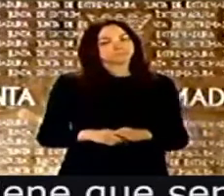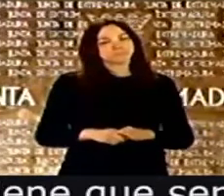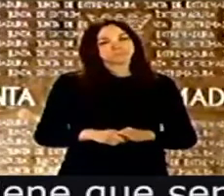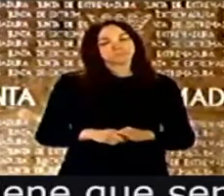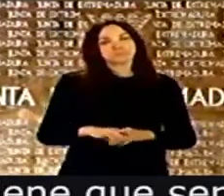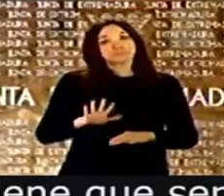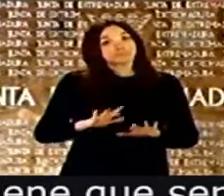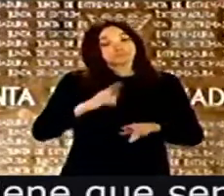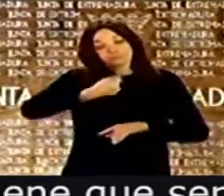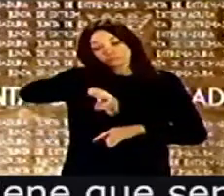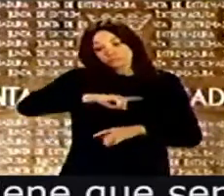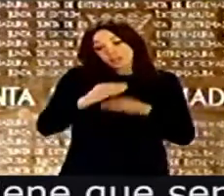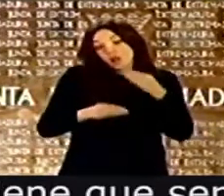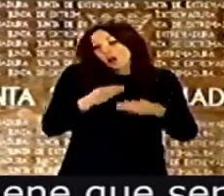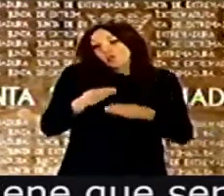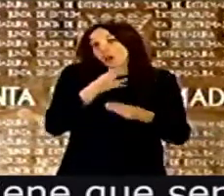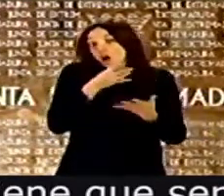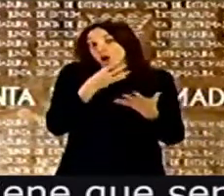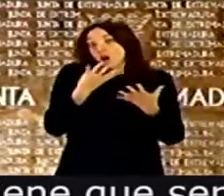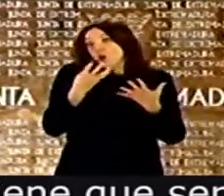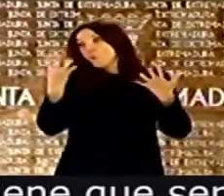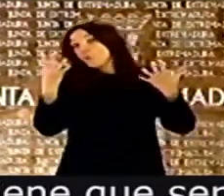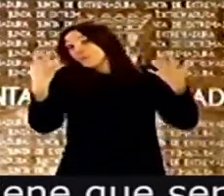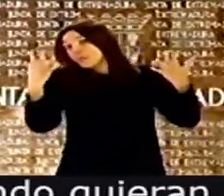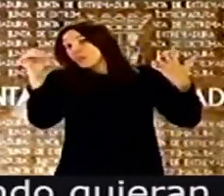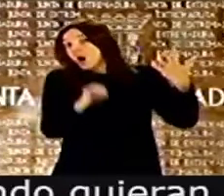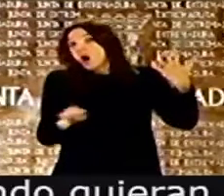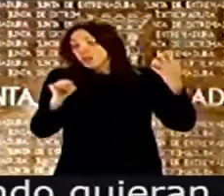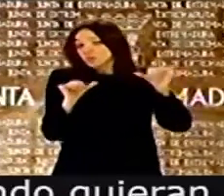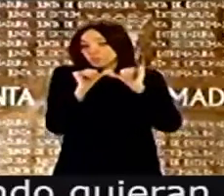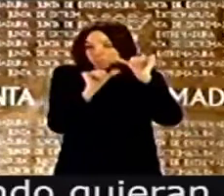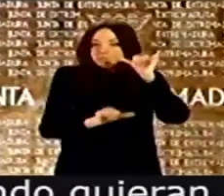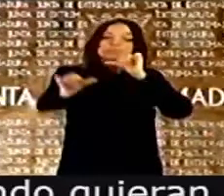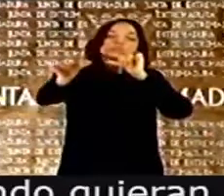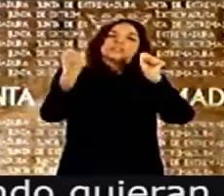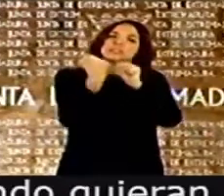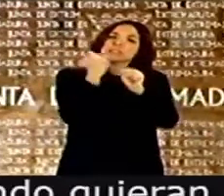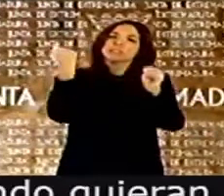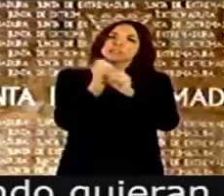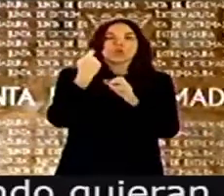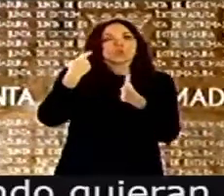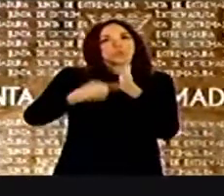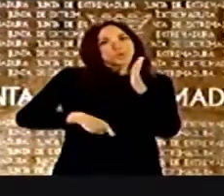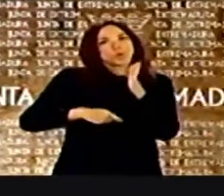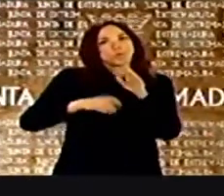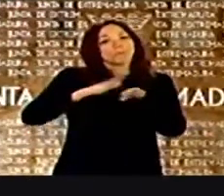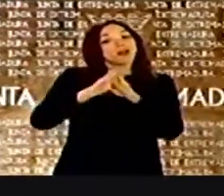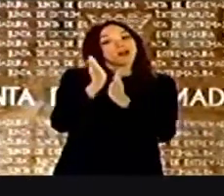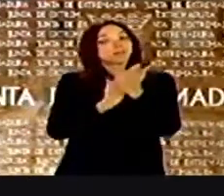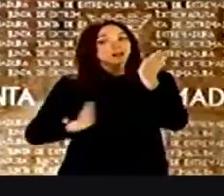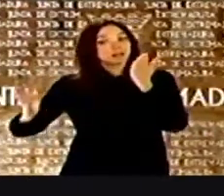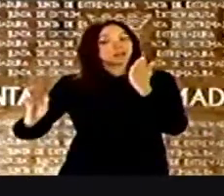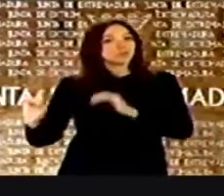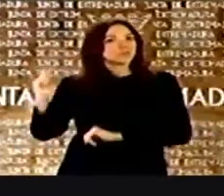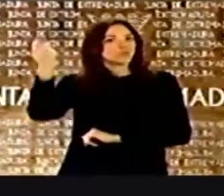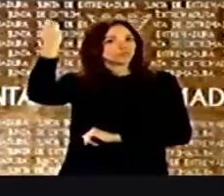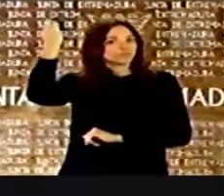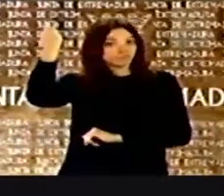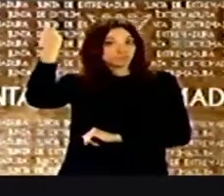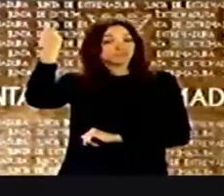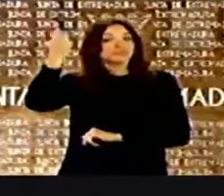que hay que hacer ahora en estos 9, 10 años que tenemos por delante es trabajar intensamente para conseguir esas alternativas. Pero no solo por